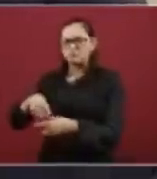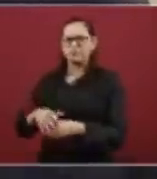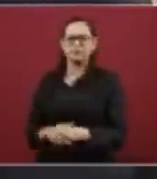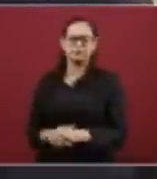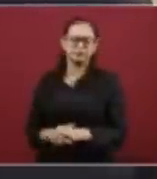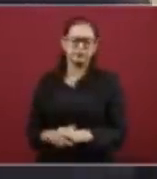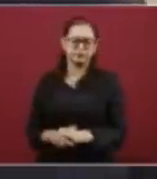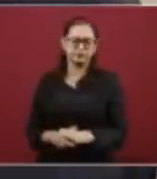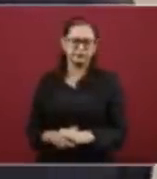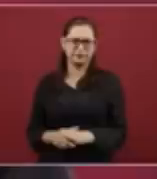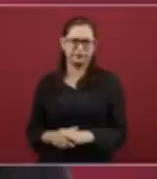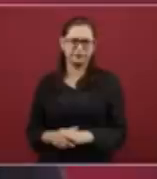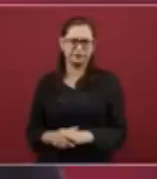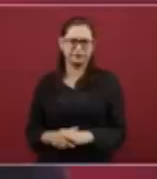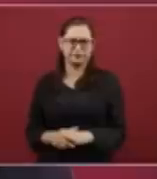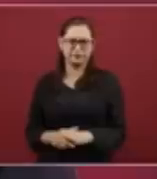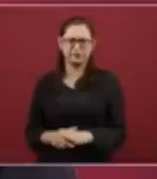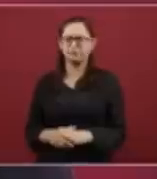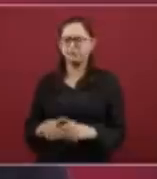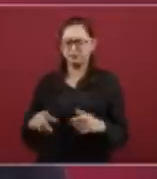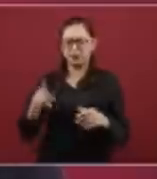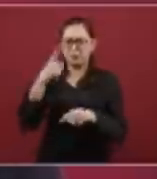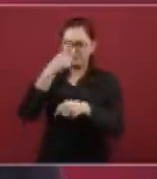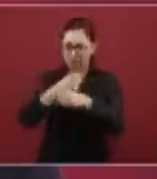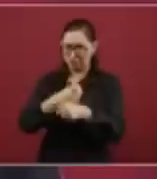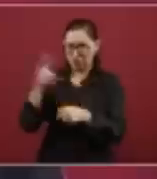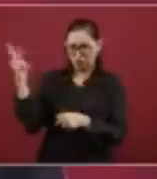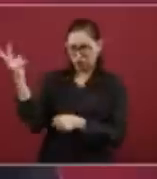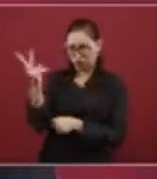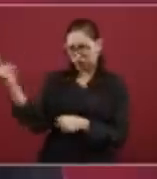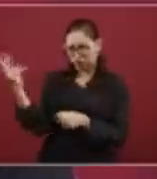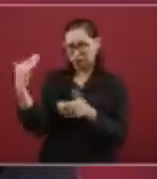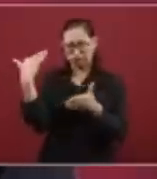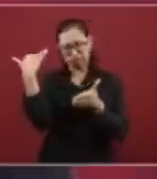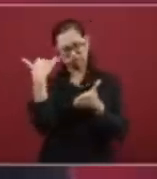ellos tuvieran el tiempo de